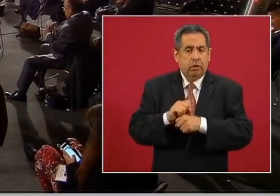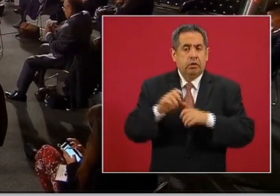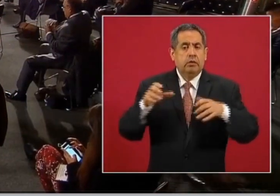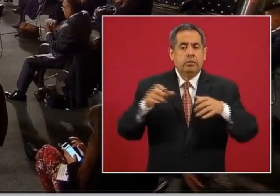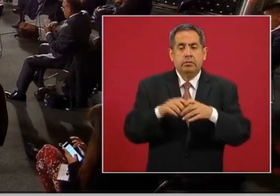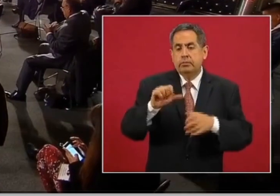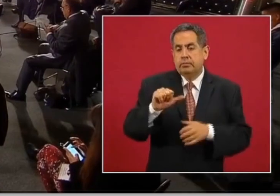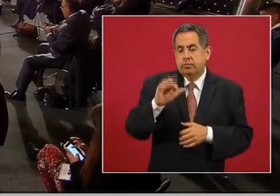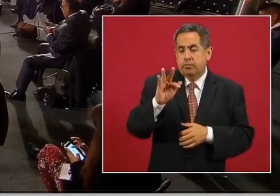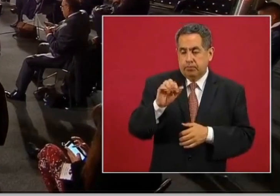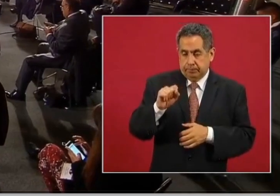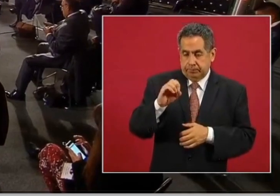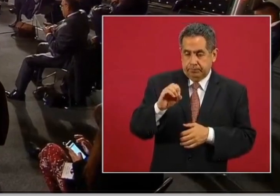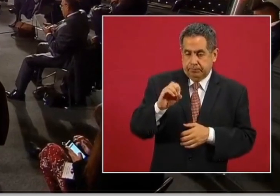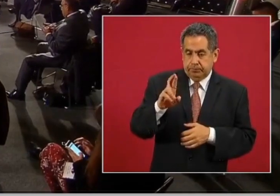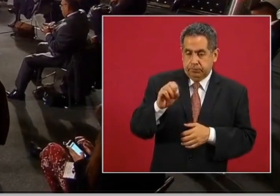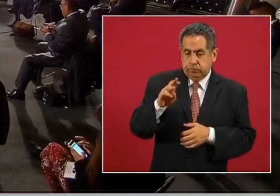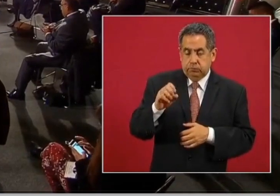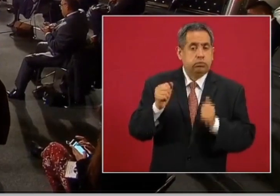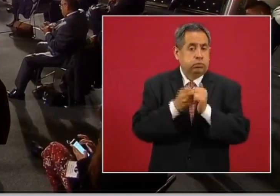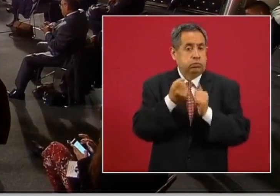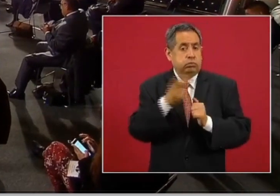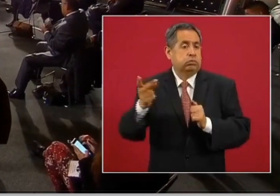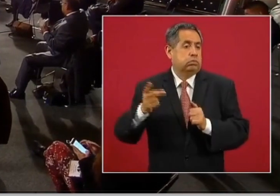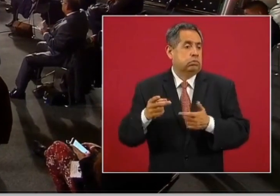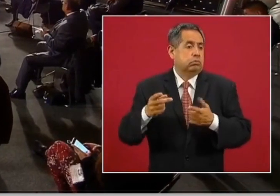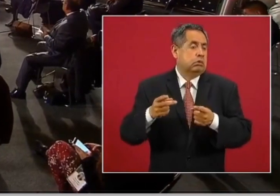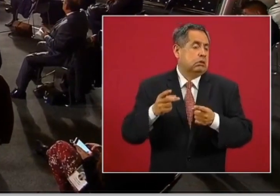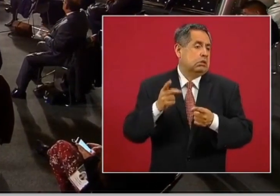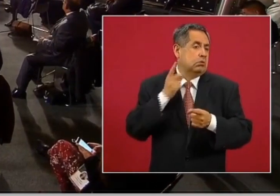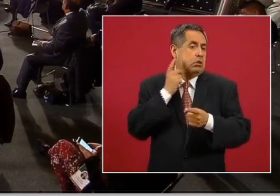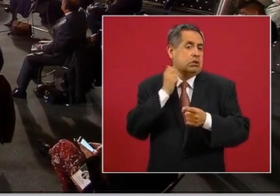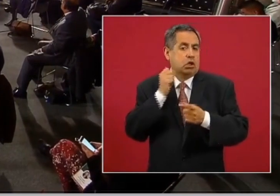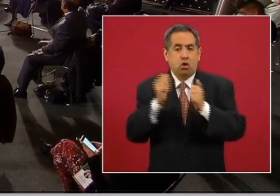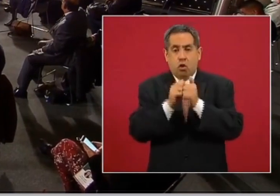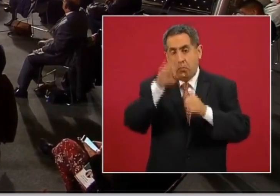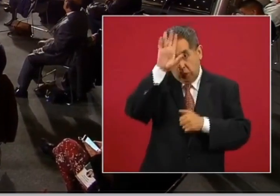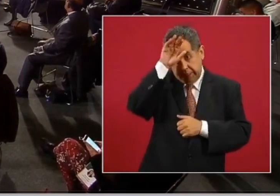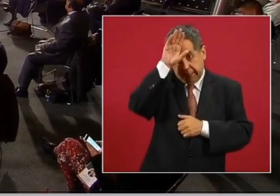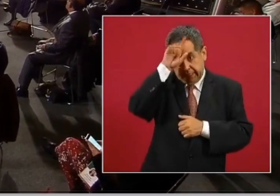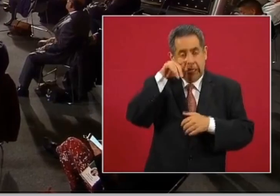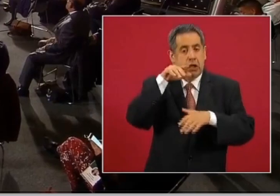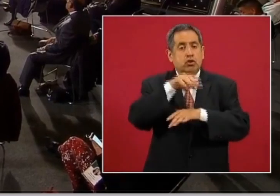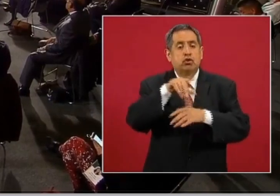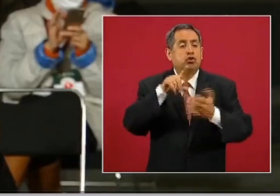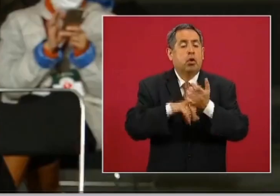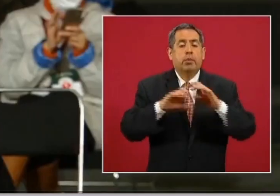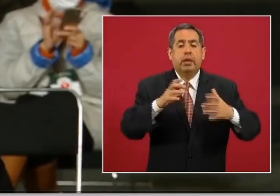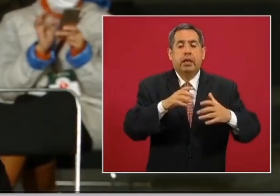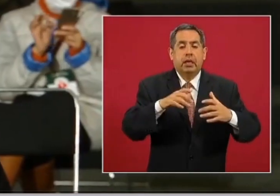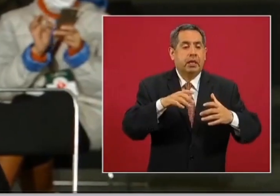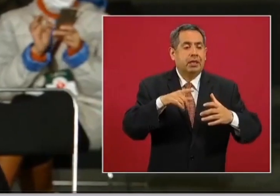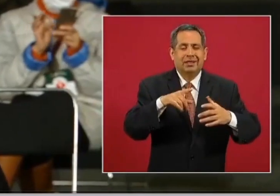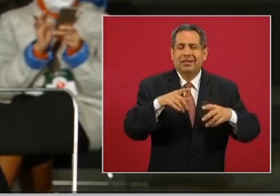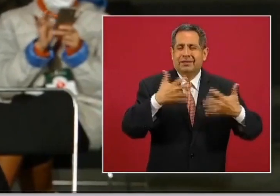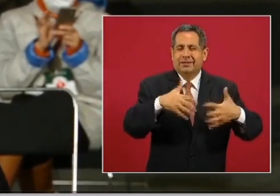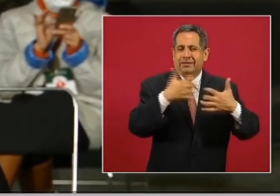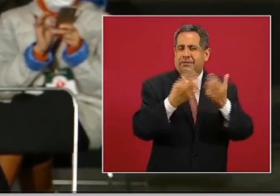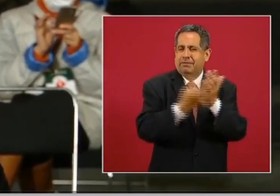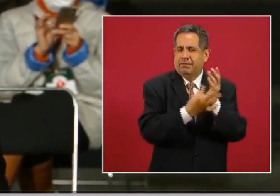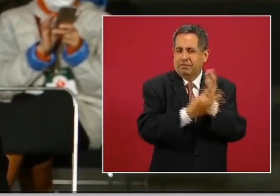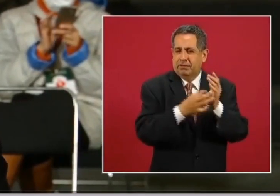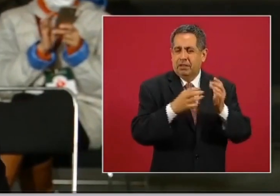fraude. Vamos a ir a la mañanera para que veamos qué dijo el presidente. Gracias, presidente. En un segundo tema, el asunto de